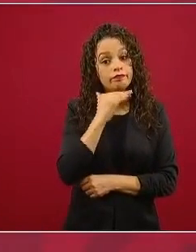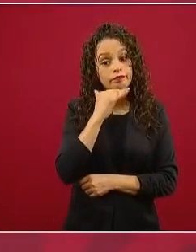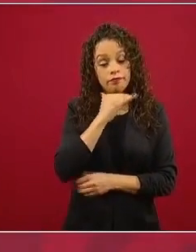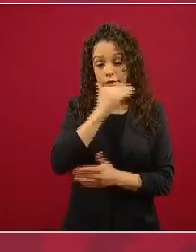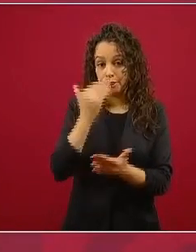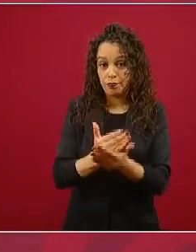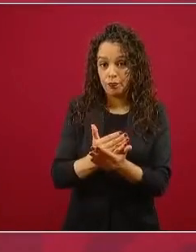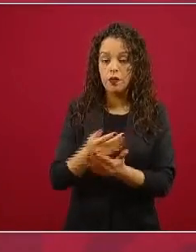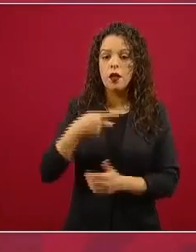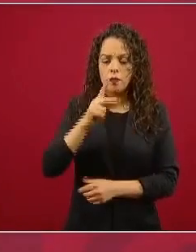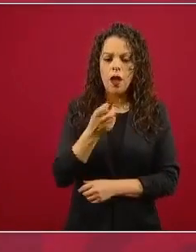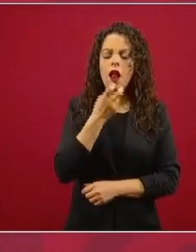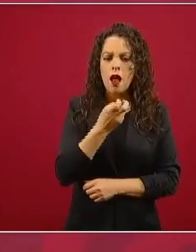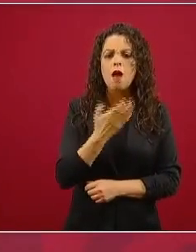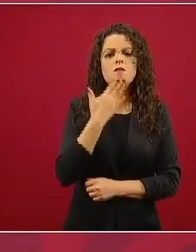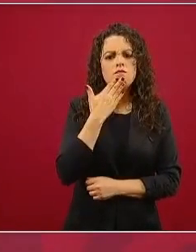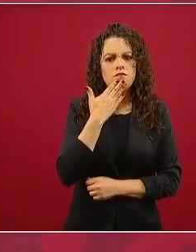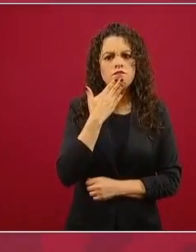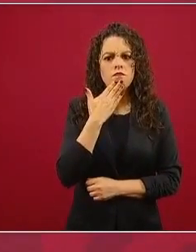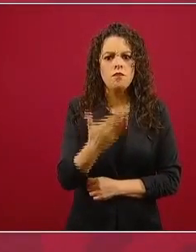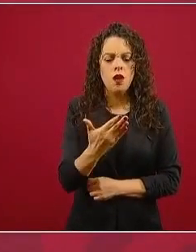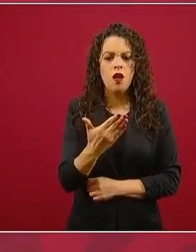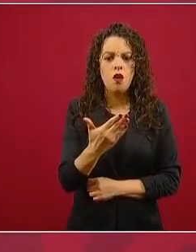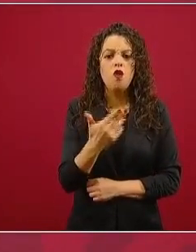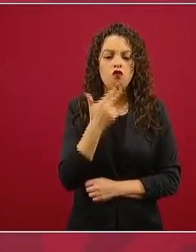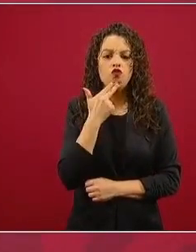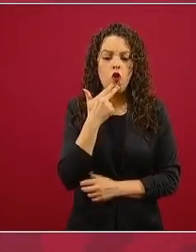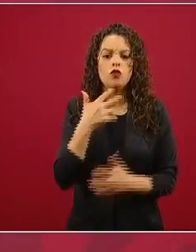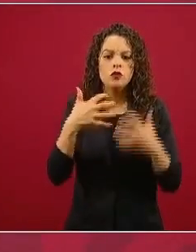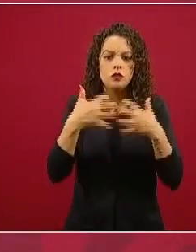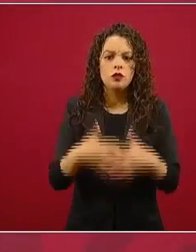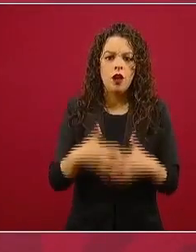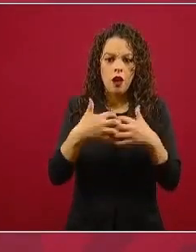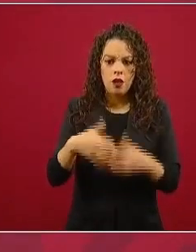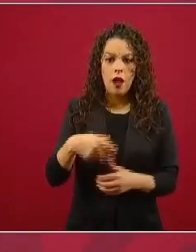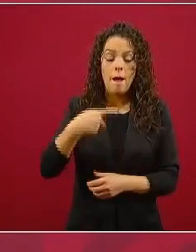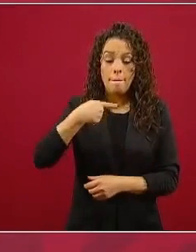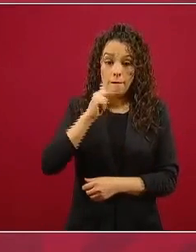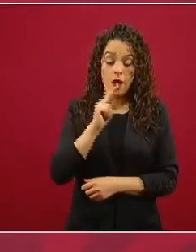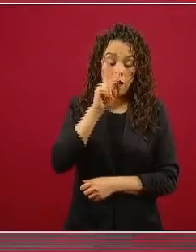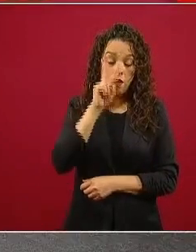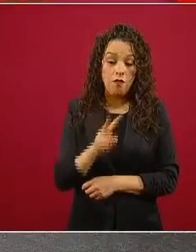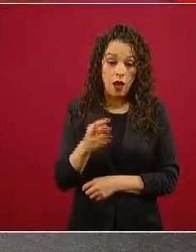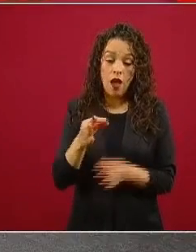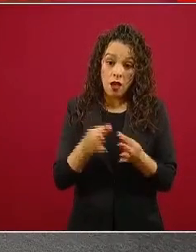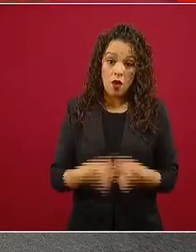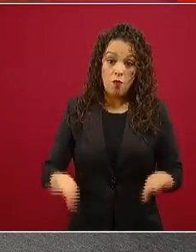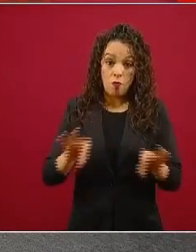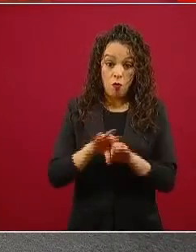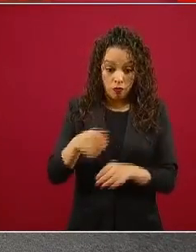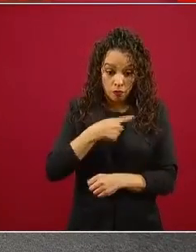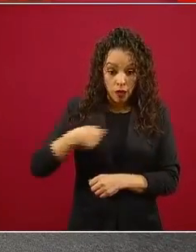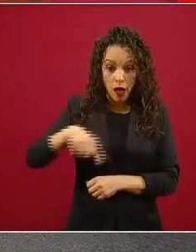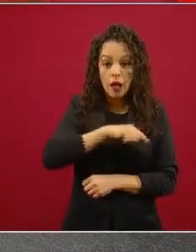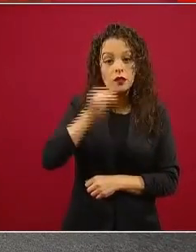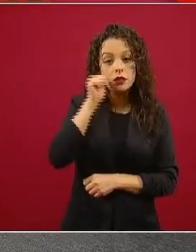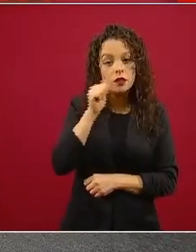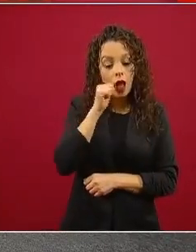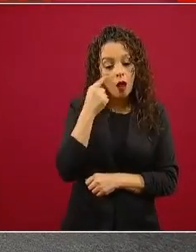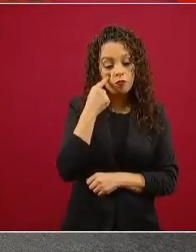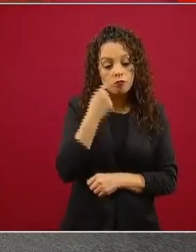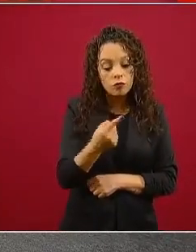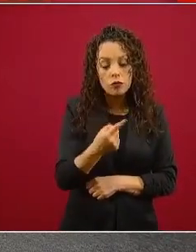funcionando, pero siempre vamos a buscar ayudar de abajo hacia